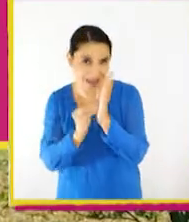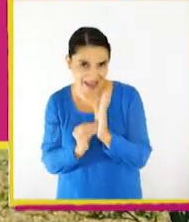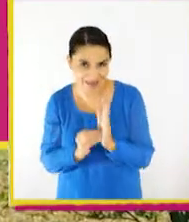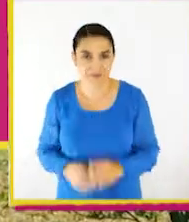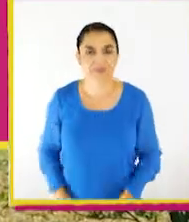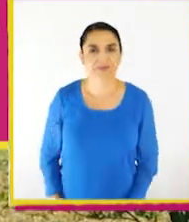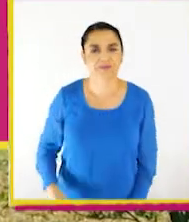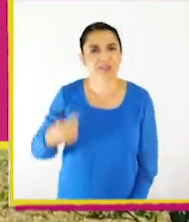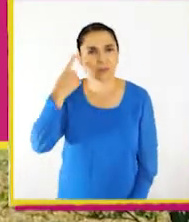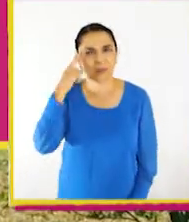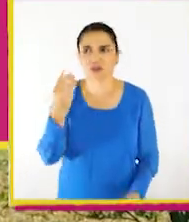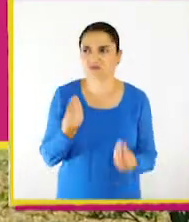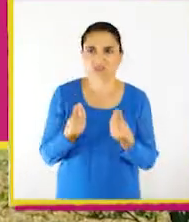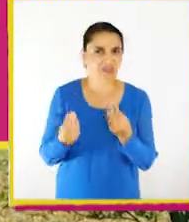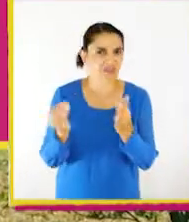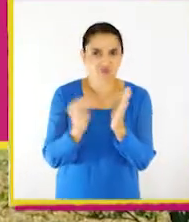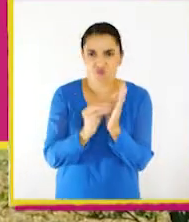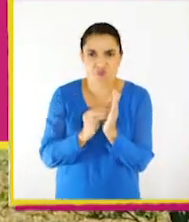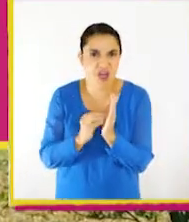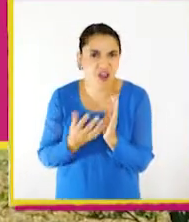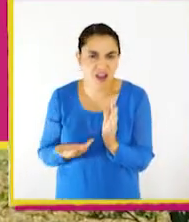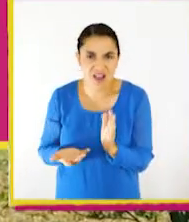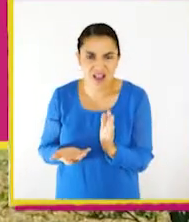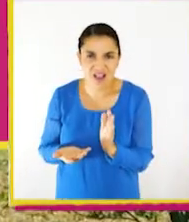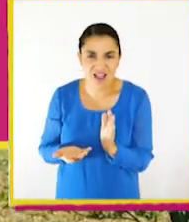sumar. ¿Pero qué vamos a sumar?